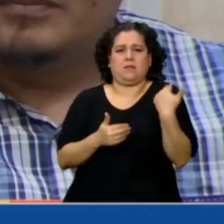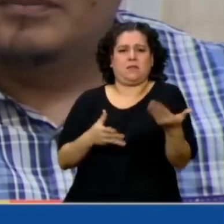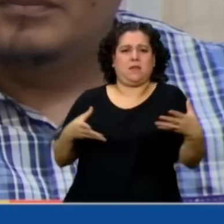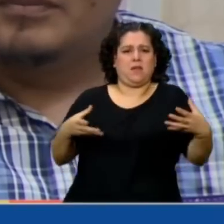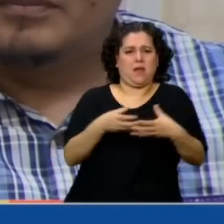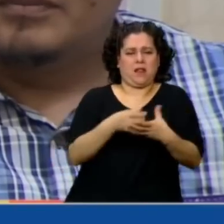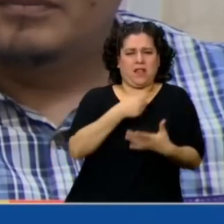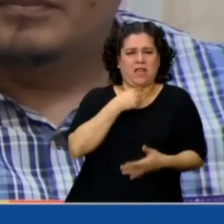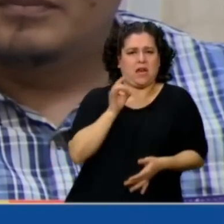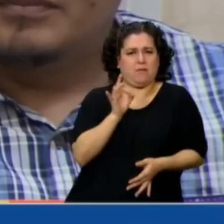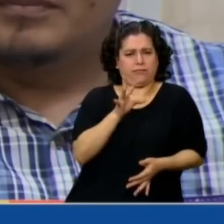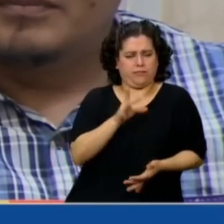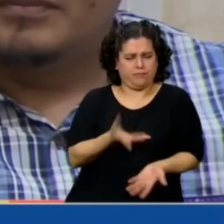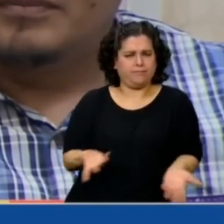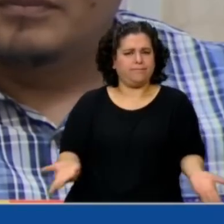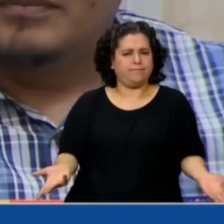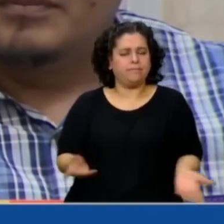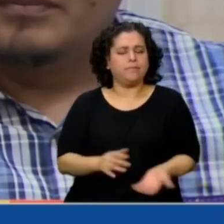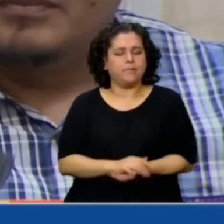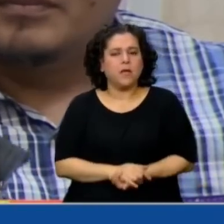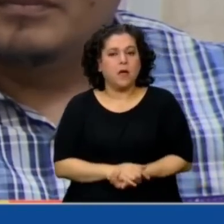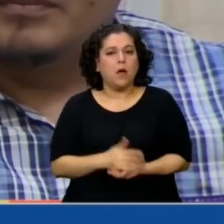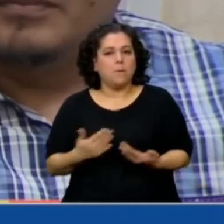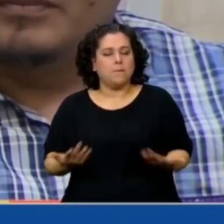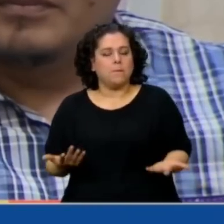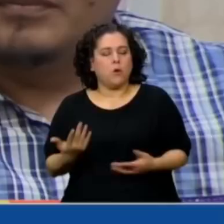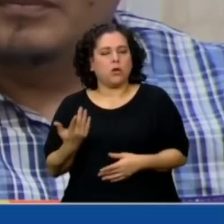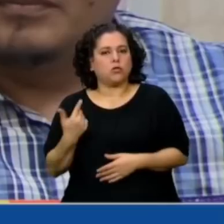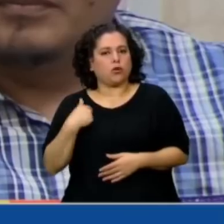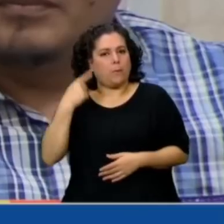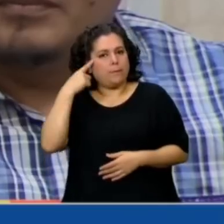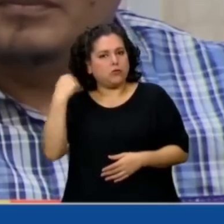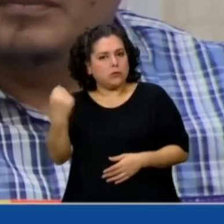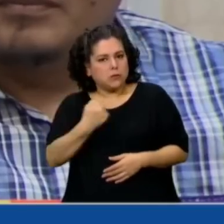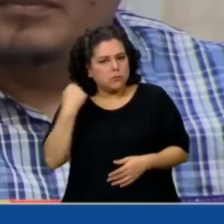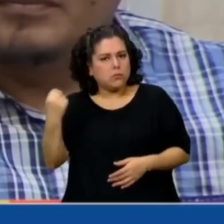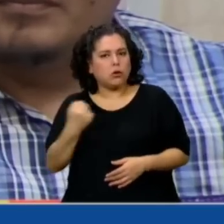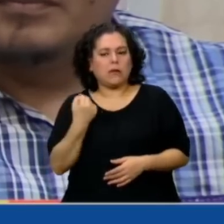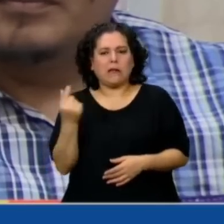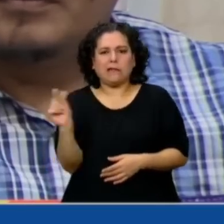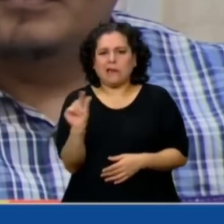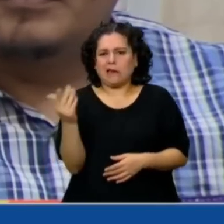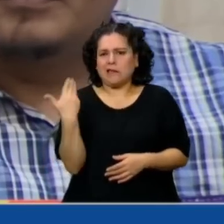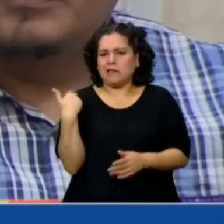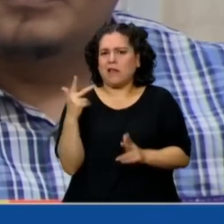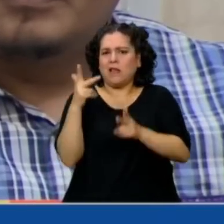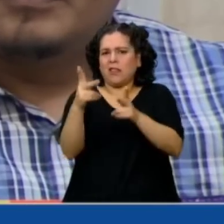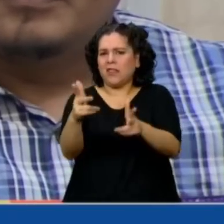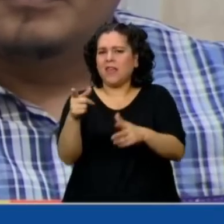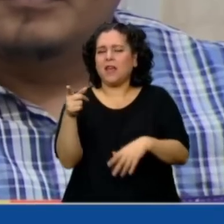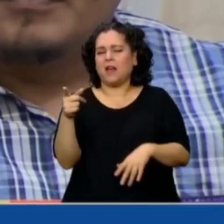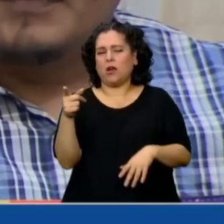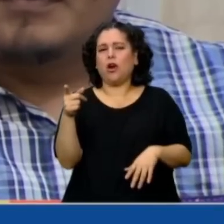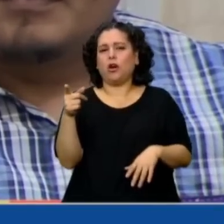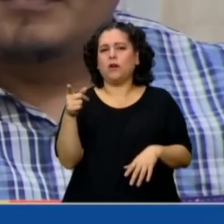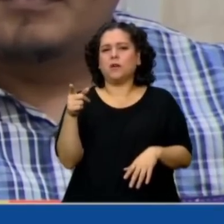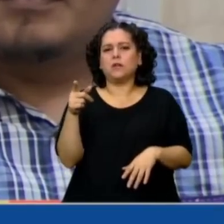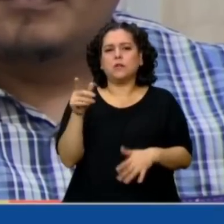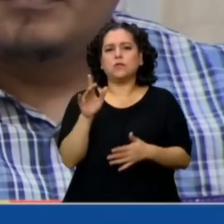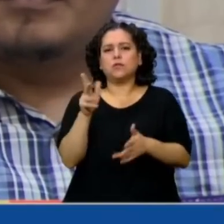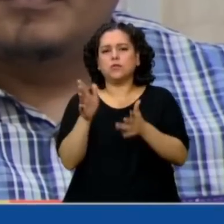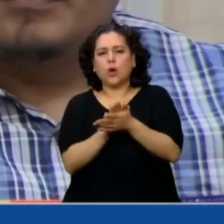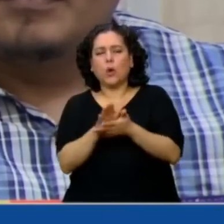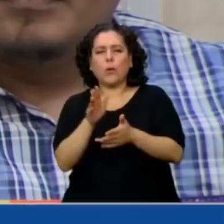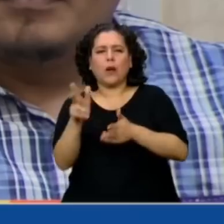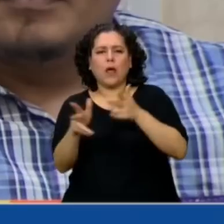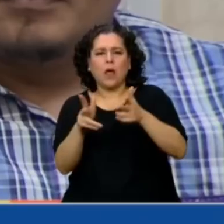Y es importante, por lo que se decía recién acá, quien habla en nombre del gobierno de